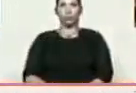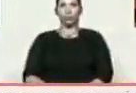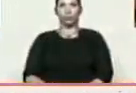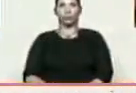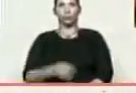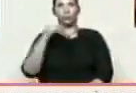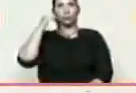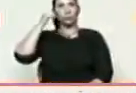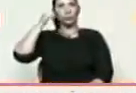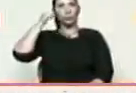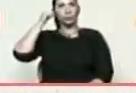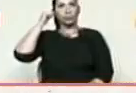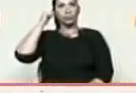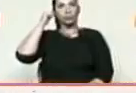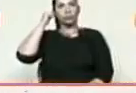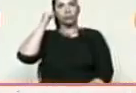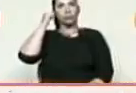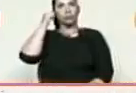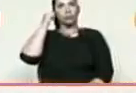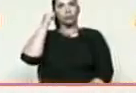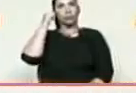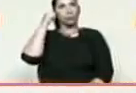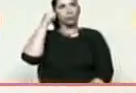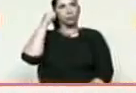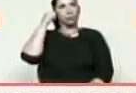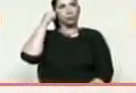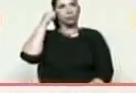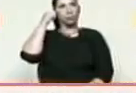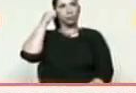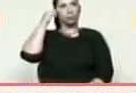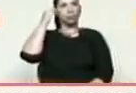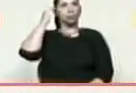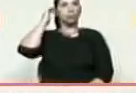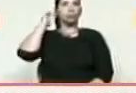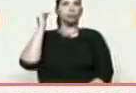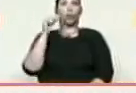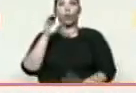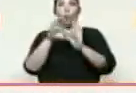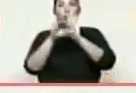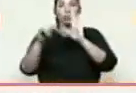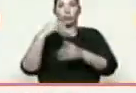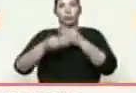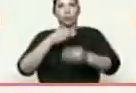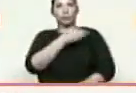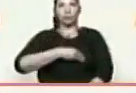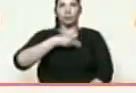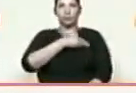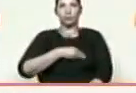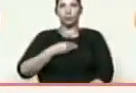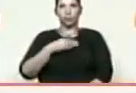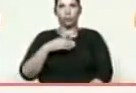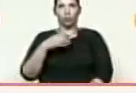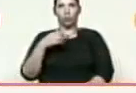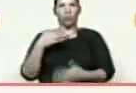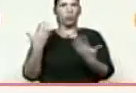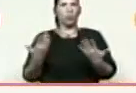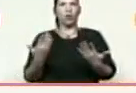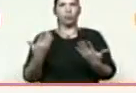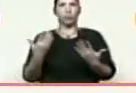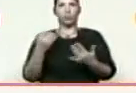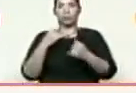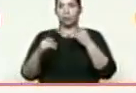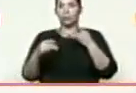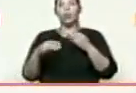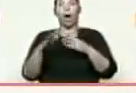constituyente se hace por tarea, por misiones. ¿Y cuándo termina la constituyente? Cuando cumpla la